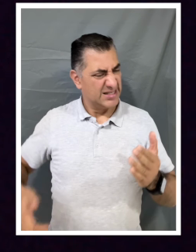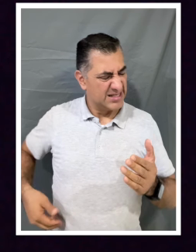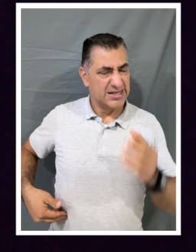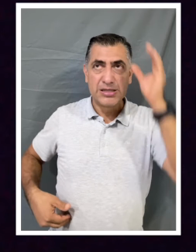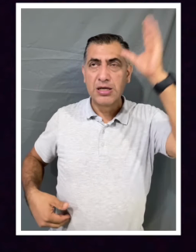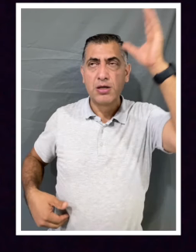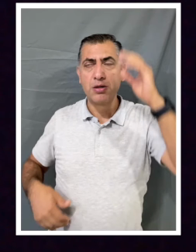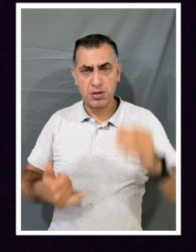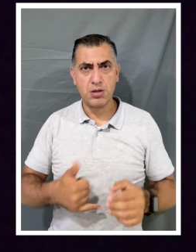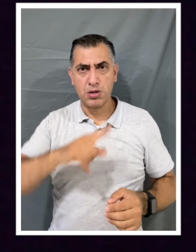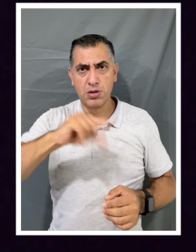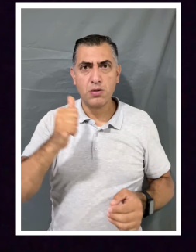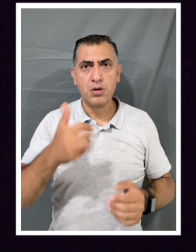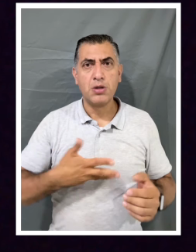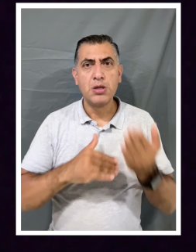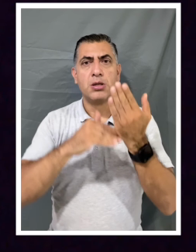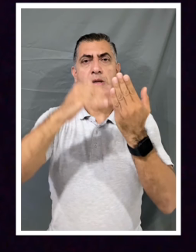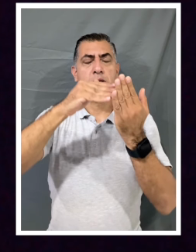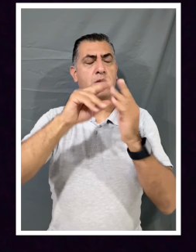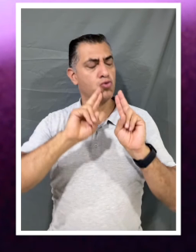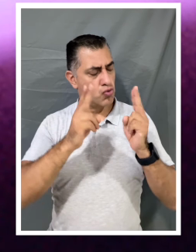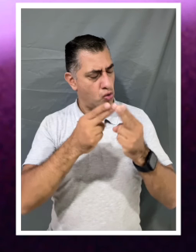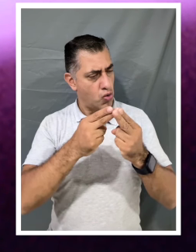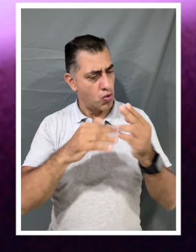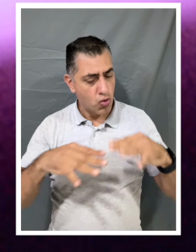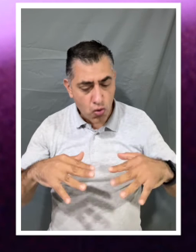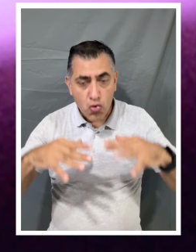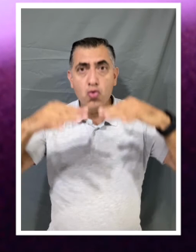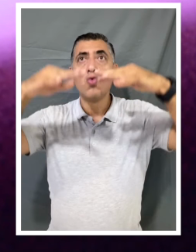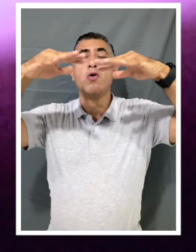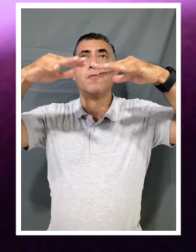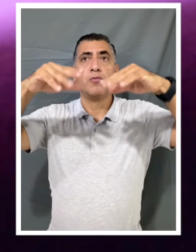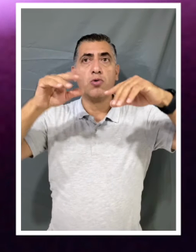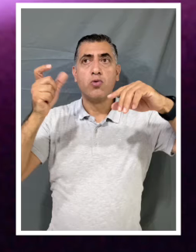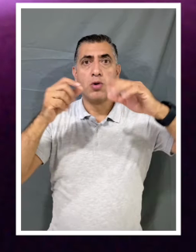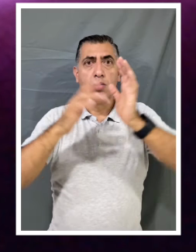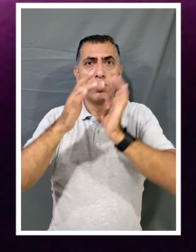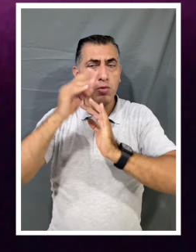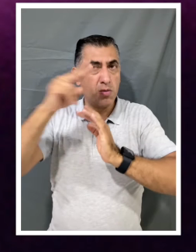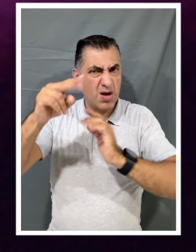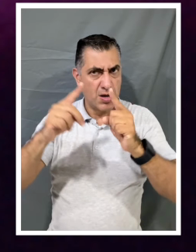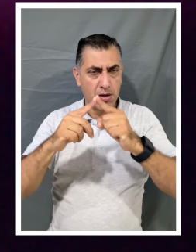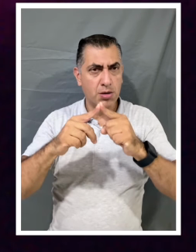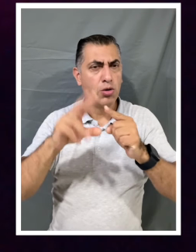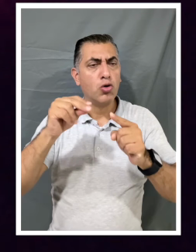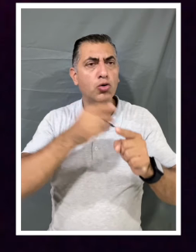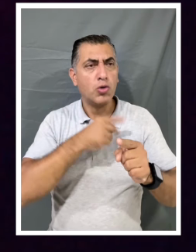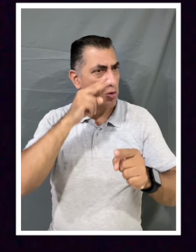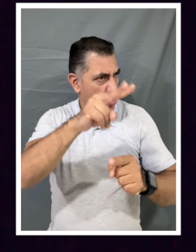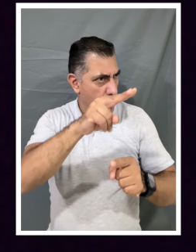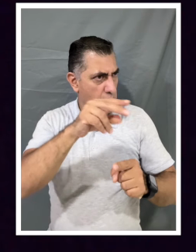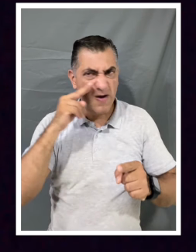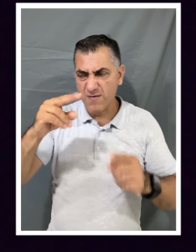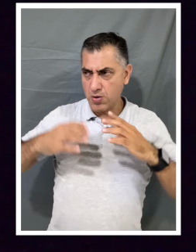de Cristo Y por último tiene crecimiento integral mira cuando Cristo ve a la iglesia no te ve a ti individual ve a un cuerpo